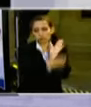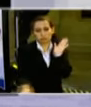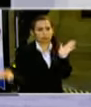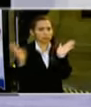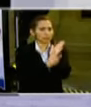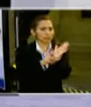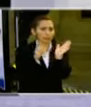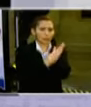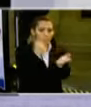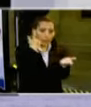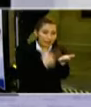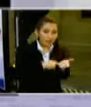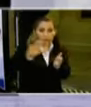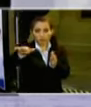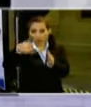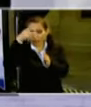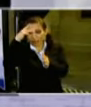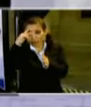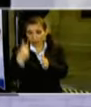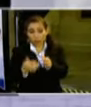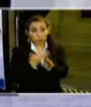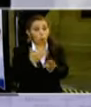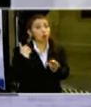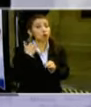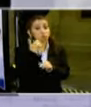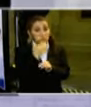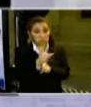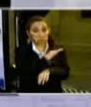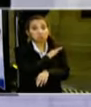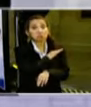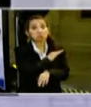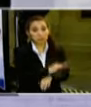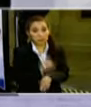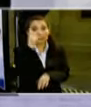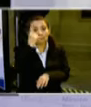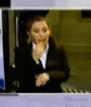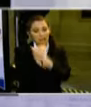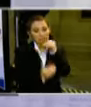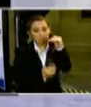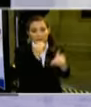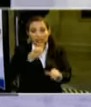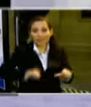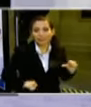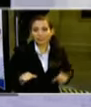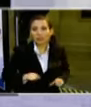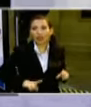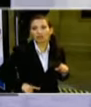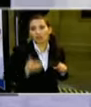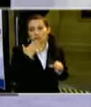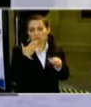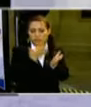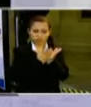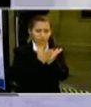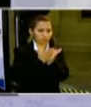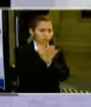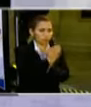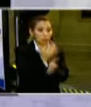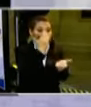valorado dentro y fuera de nuestro país como una gran posibilidad para que las acciones de gobierno marchasen y no